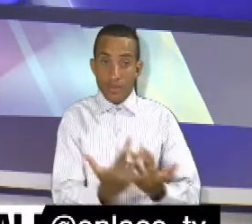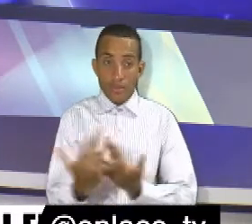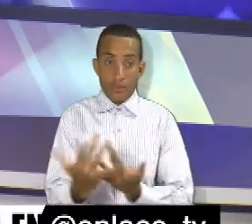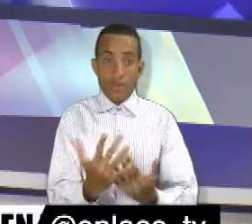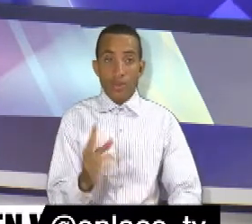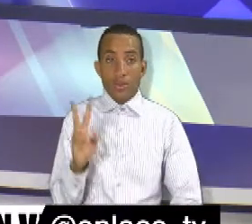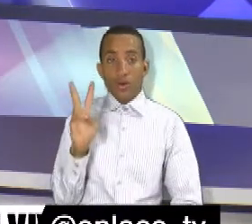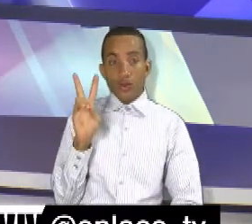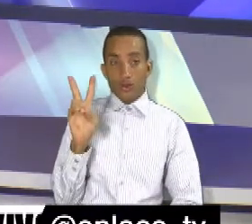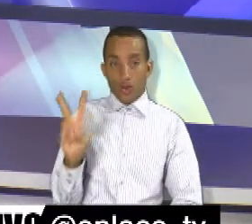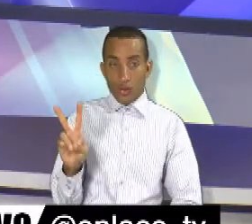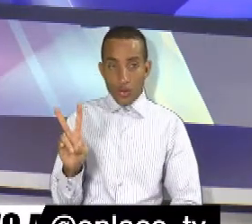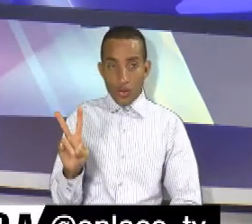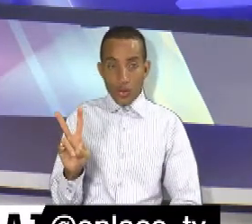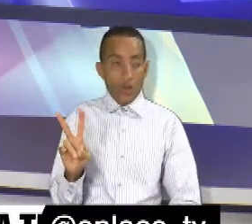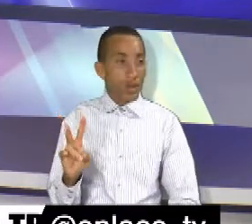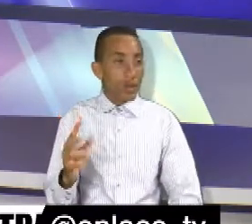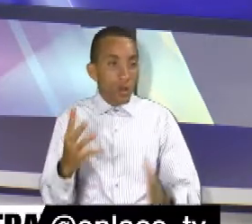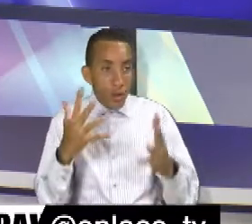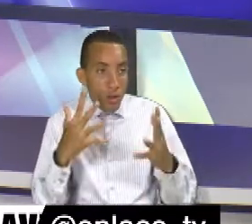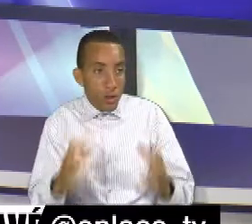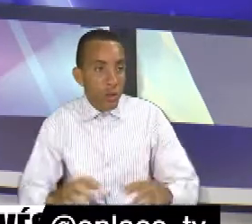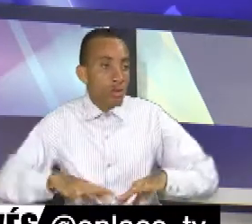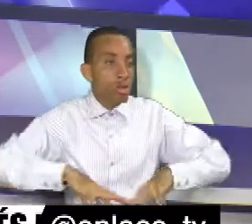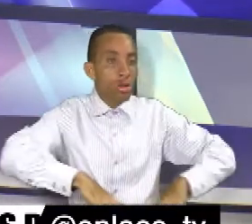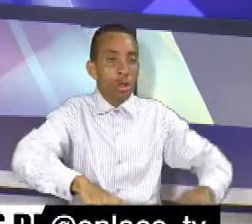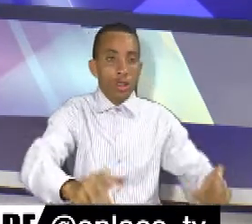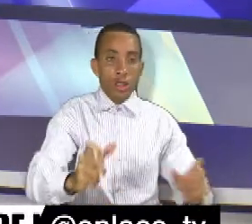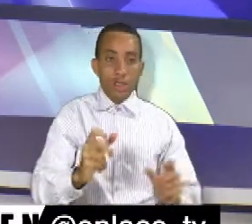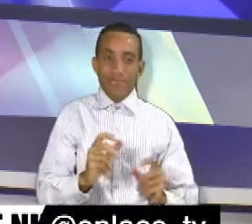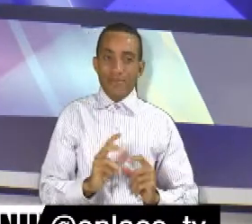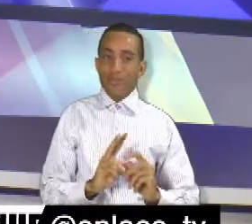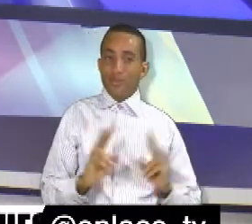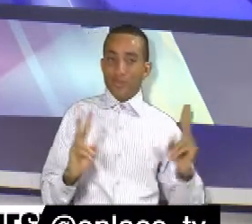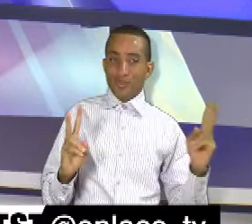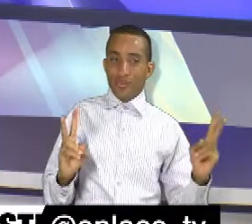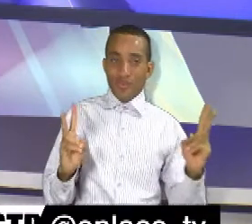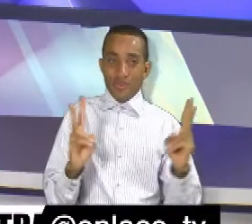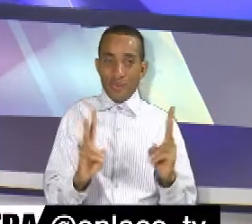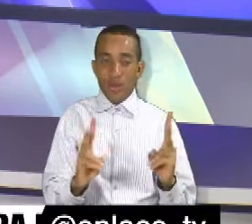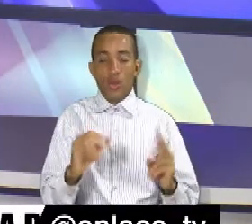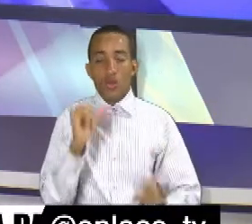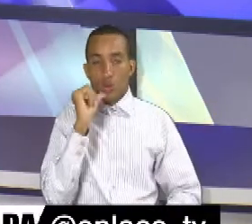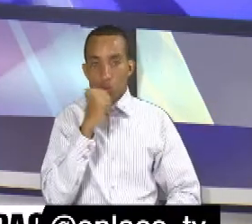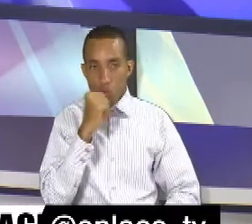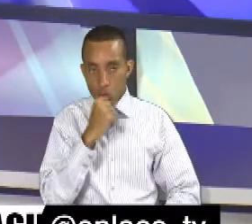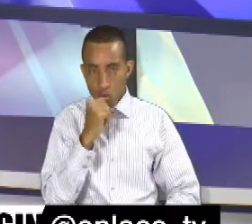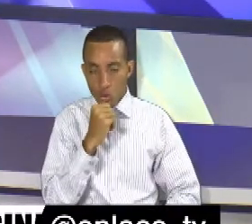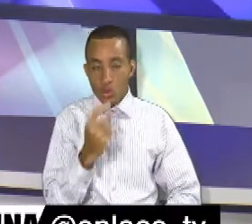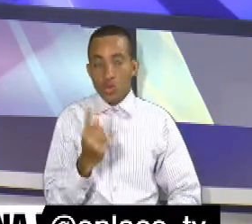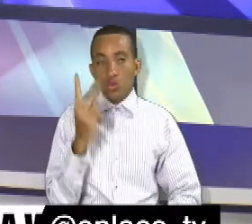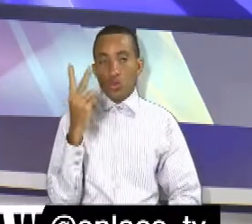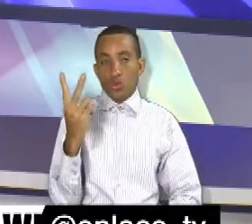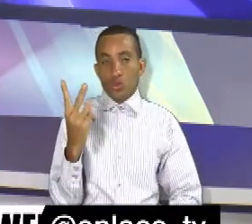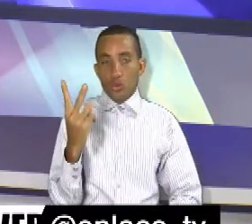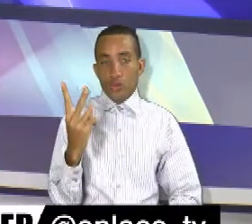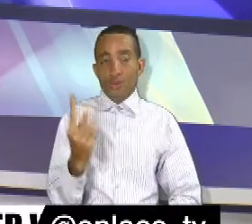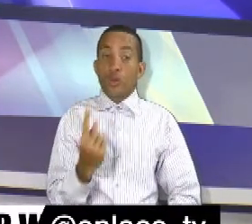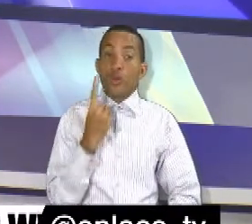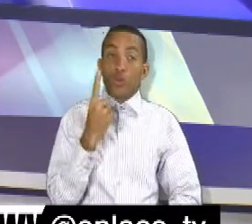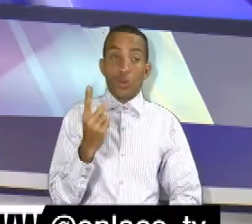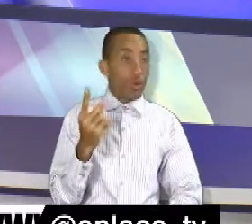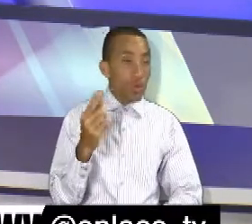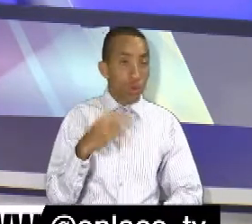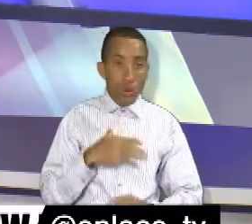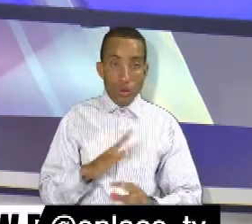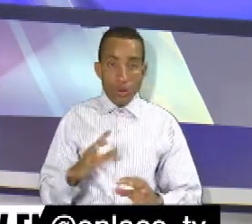delincuentes intentaron robar a una pareja y en medio de la situación 2 personas resultaron heridas con arma blanca, mientras que uno de los presuntos ladrones